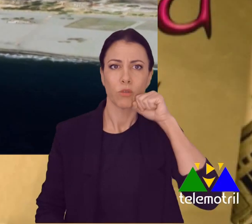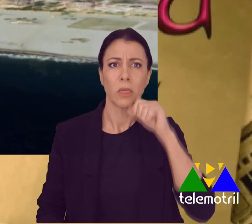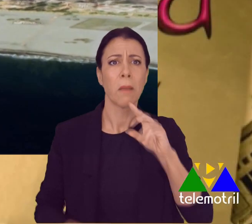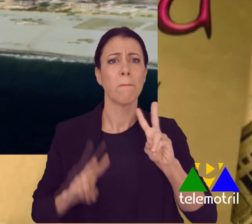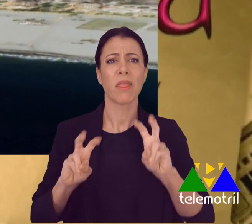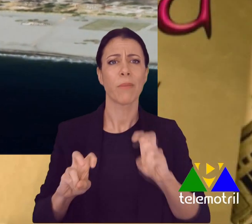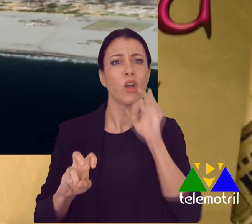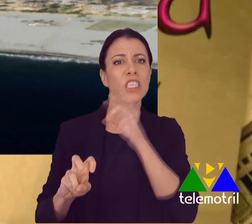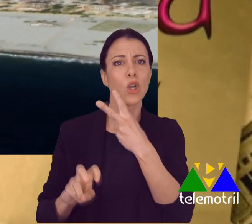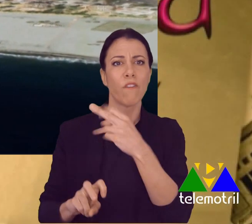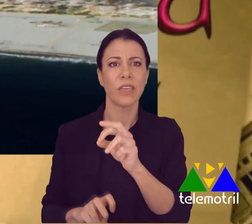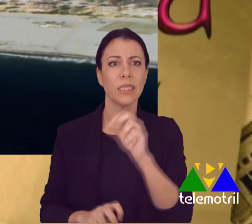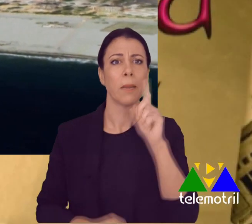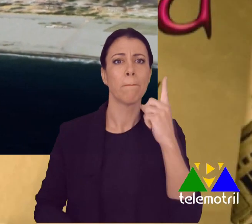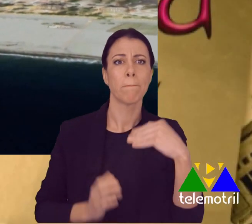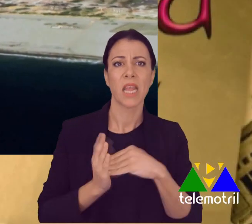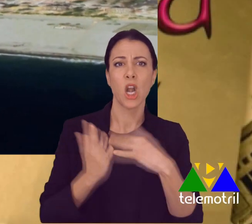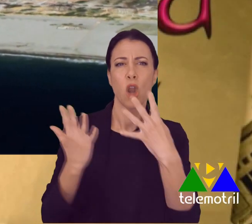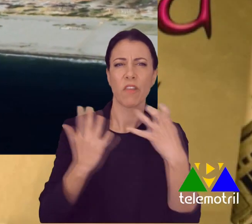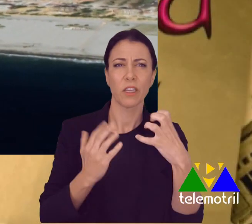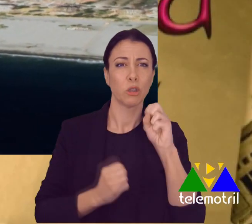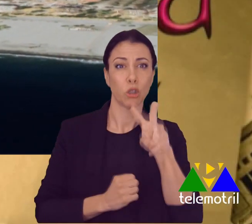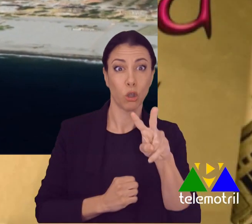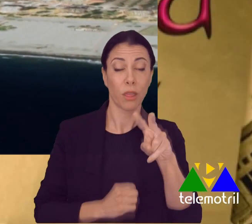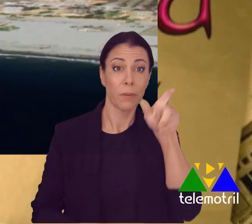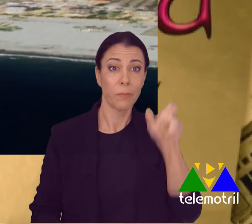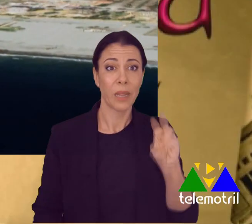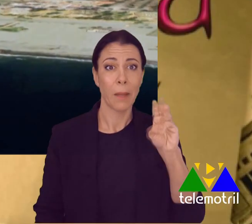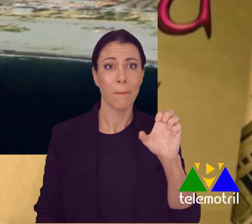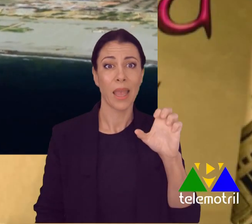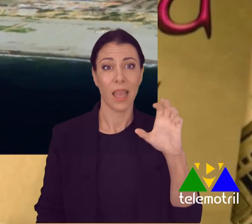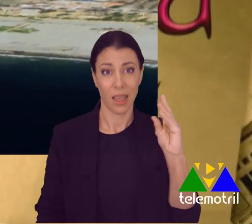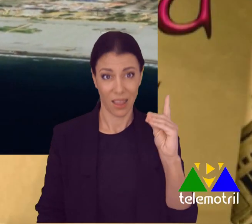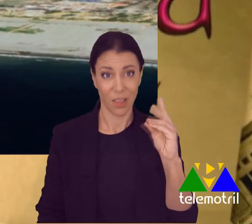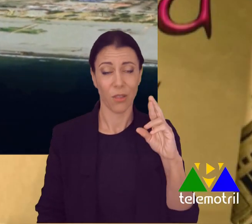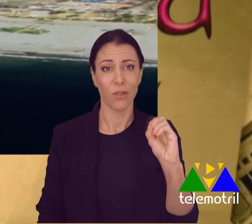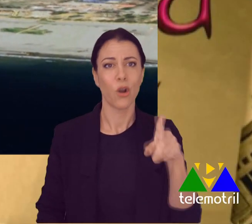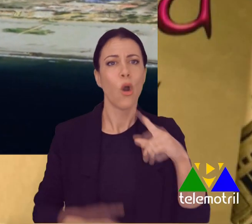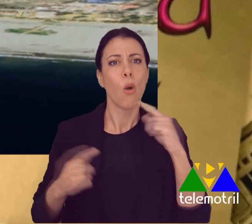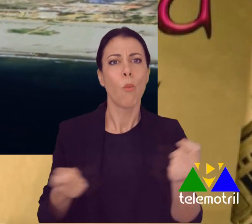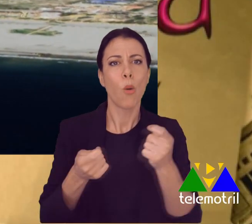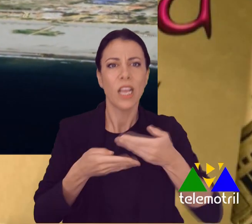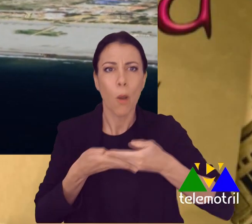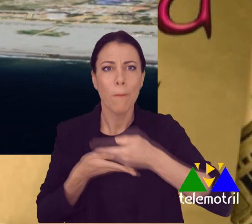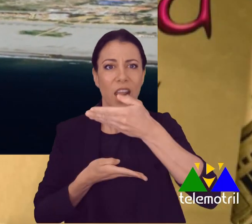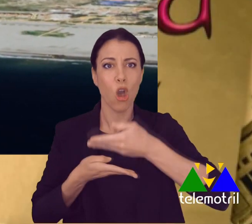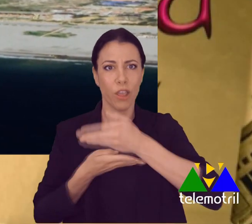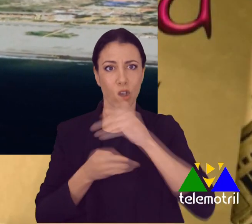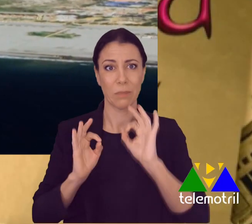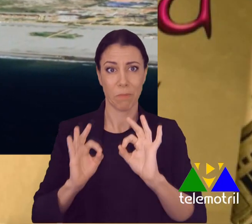principios del siglo XX, en 1912. Pedro Tros de Ilarduya publicaba en el periódico El